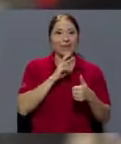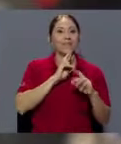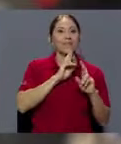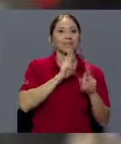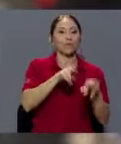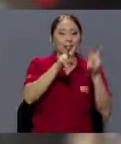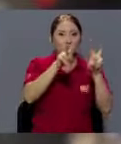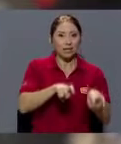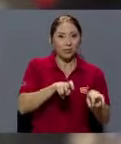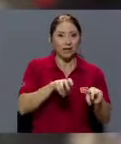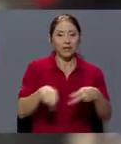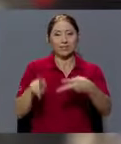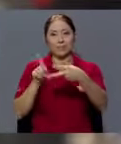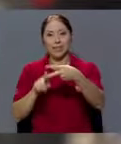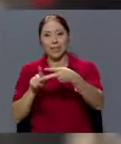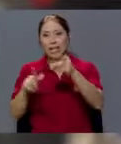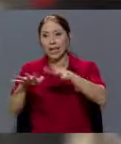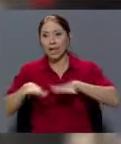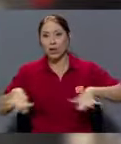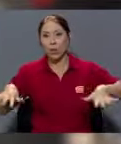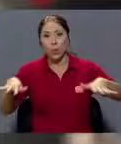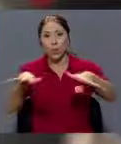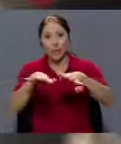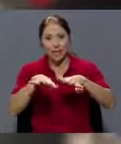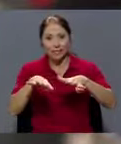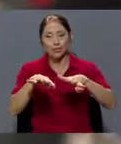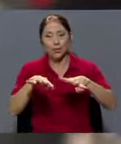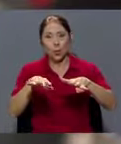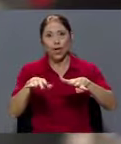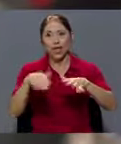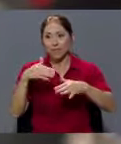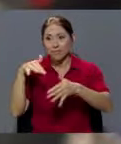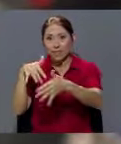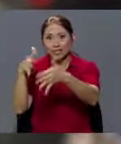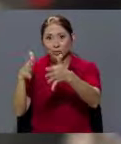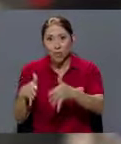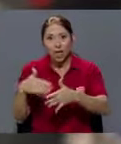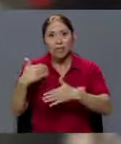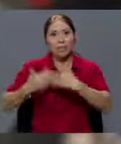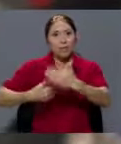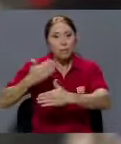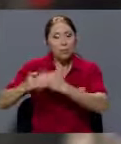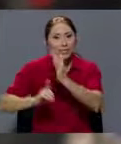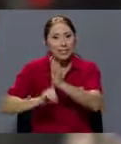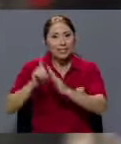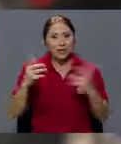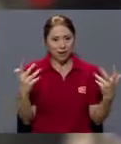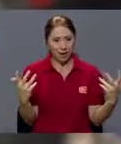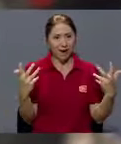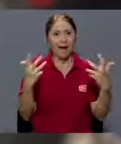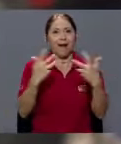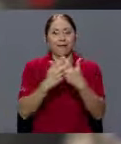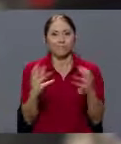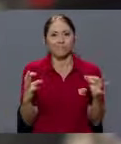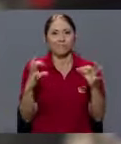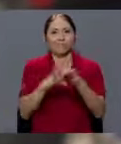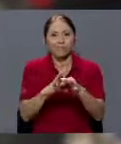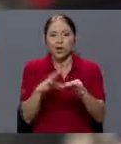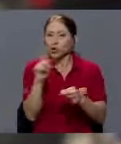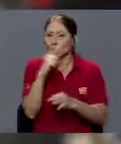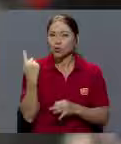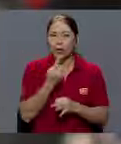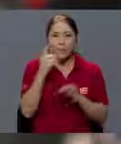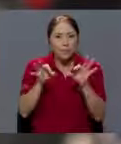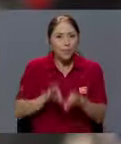los resultados de las pruebas y el contexto en el que el estudiante se desenvuelve, se desarrolla. Entonces aquí es importante no solo